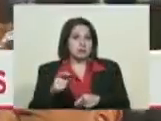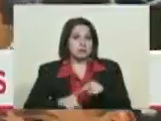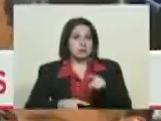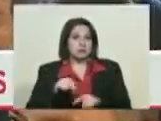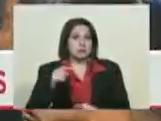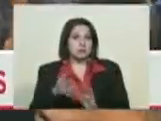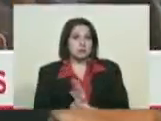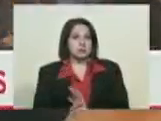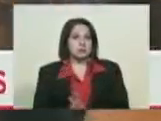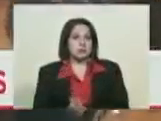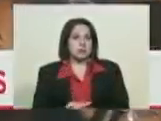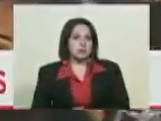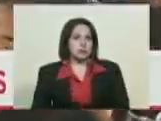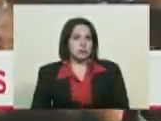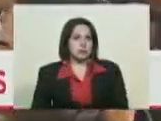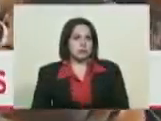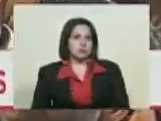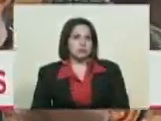del Zulia.